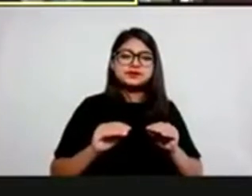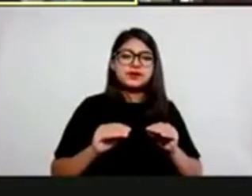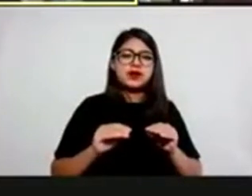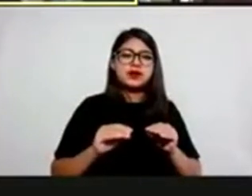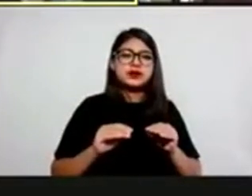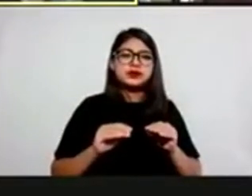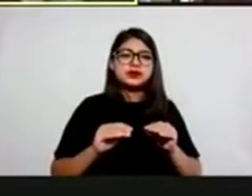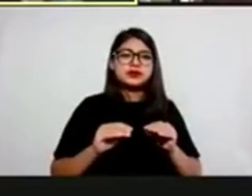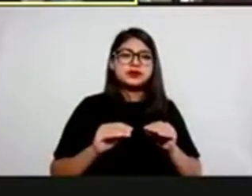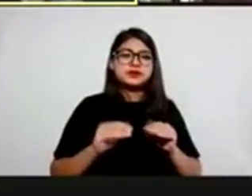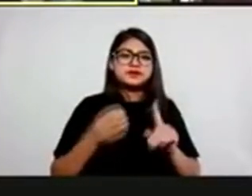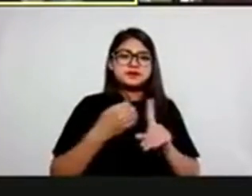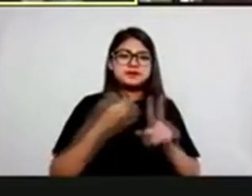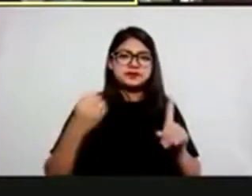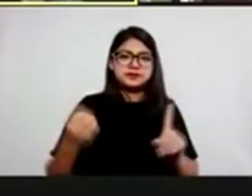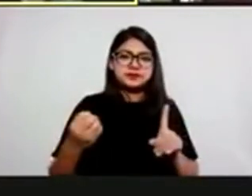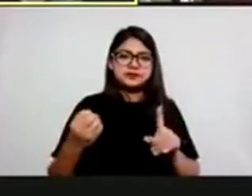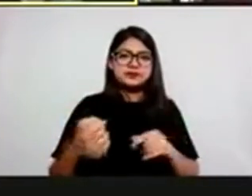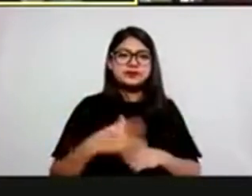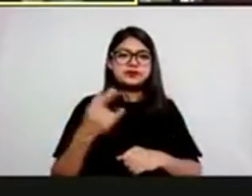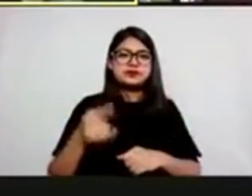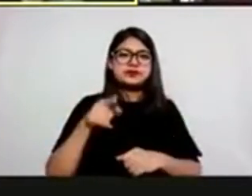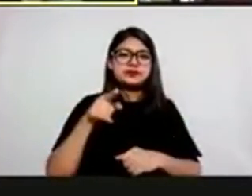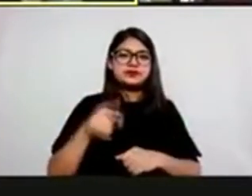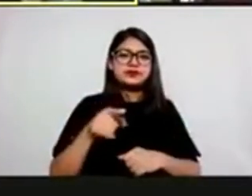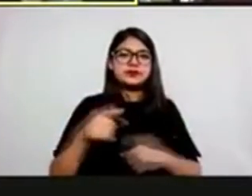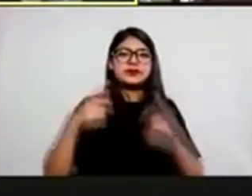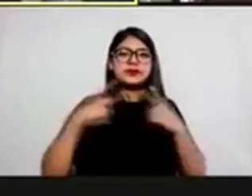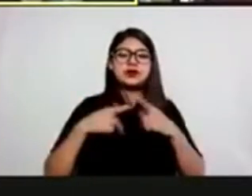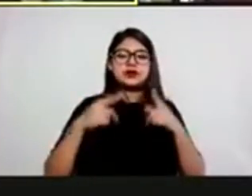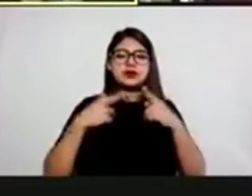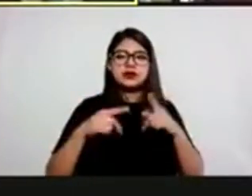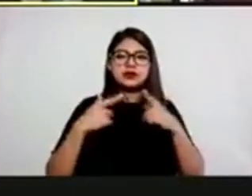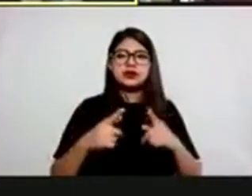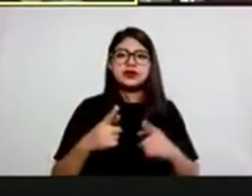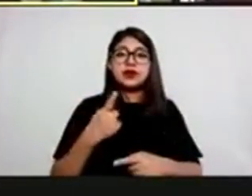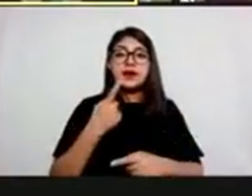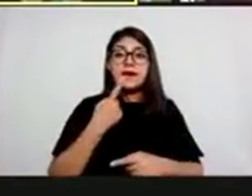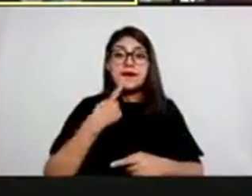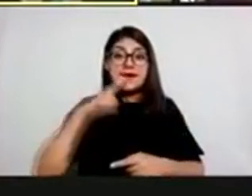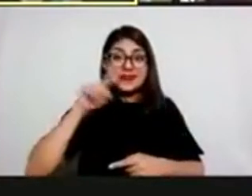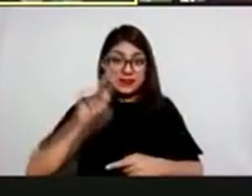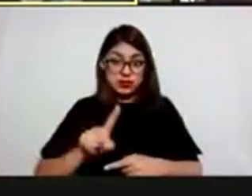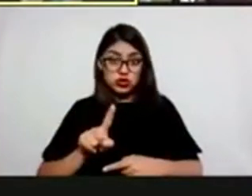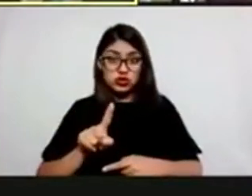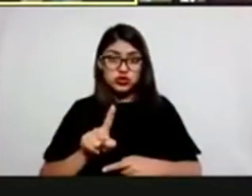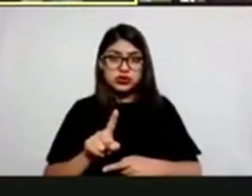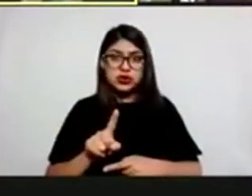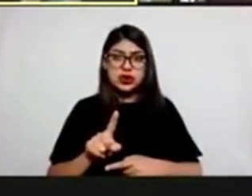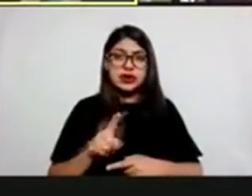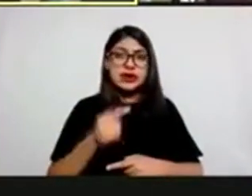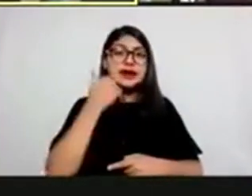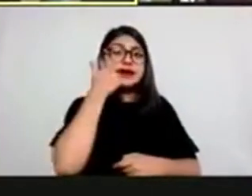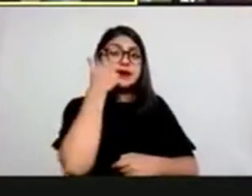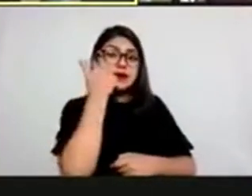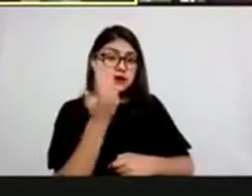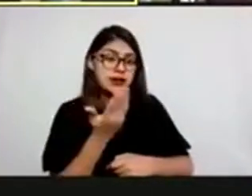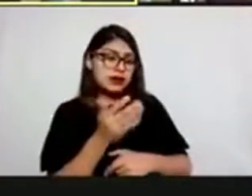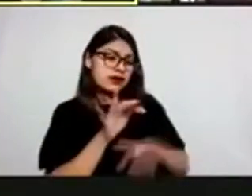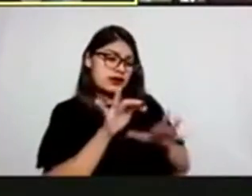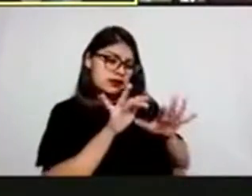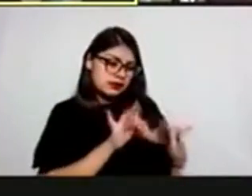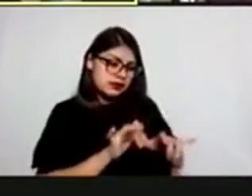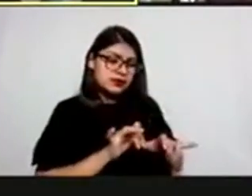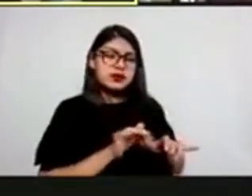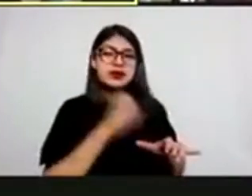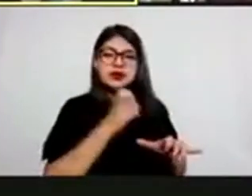a las pretensiones de la denunciante, y finalmente creo que, como lo planteo y lo pongo a consideración del